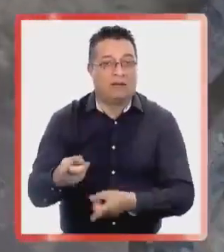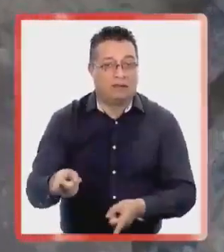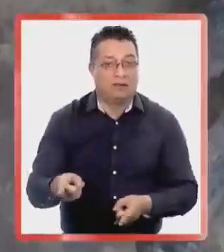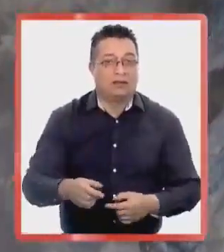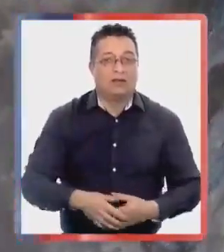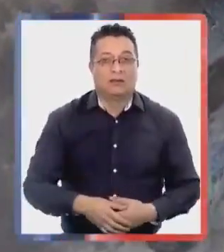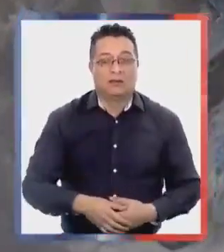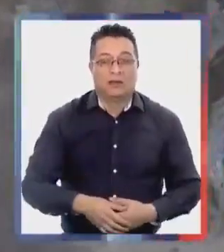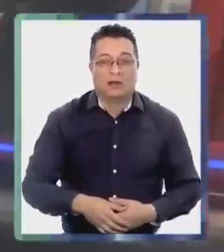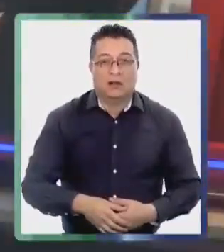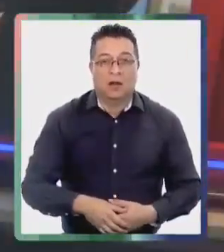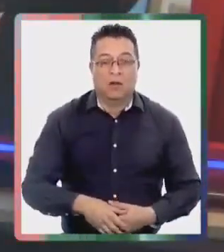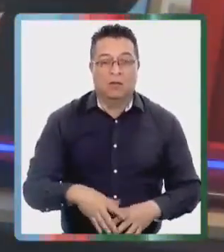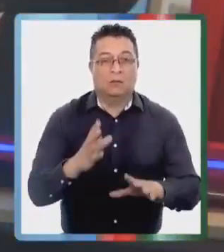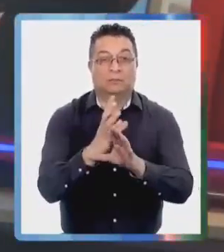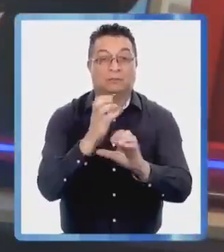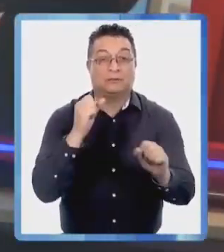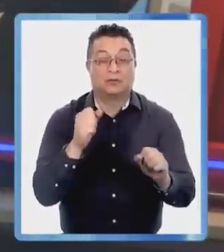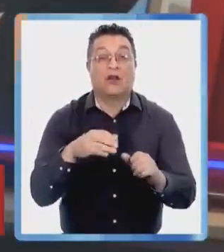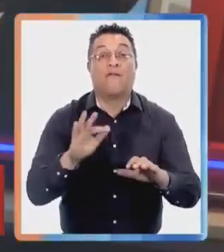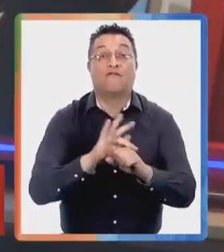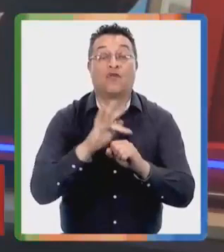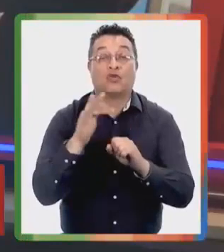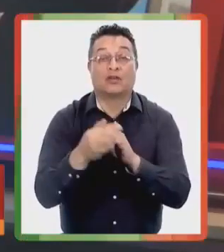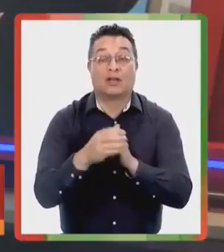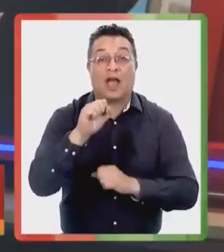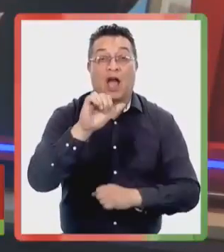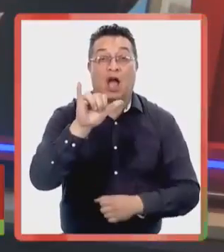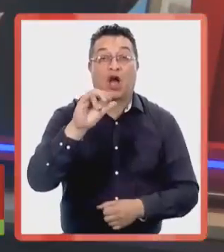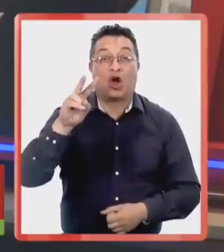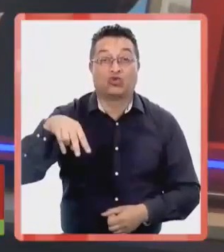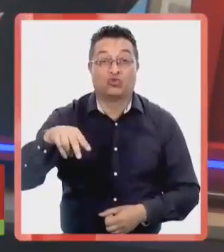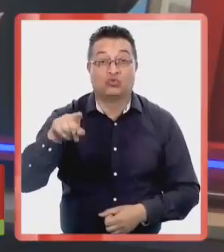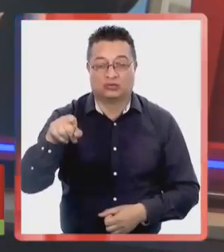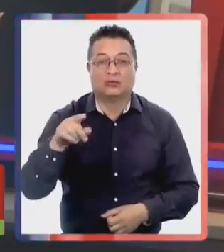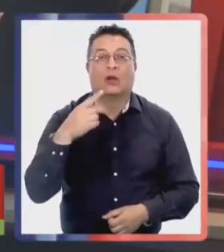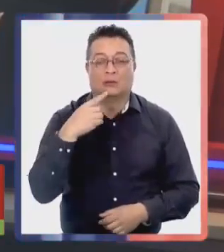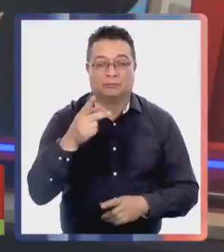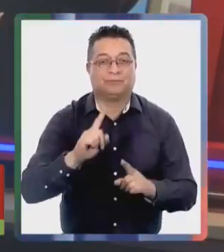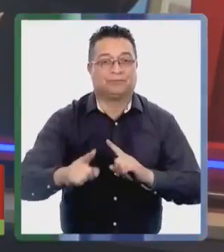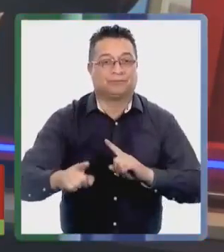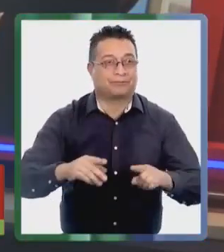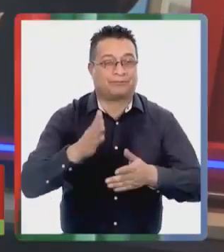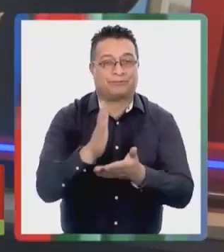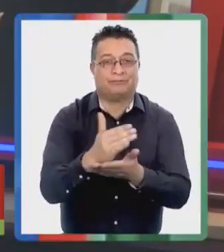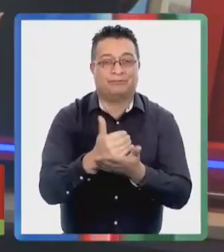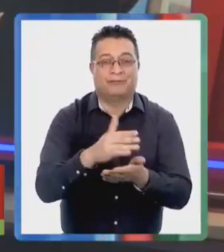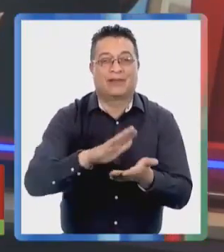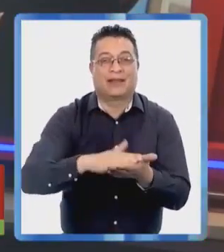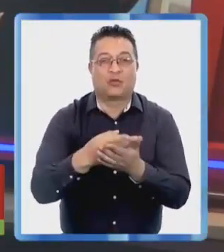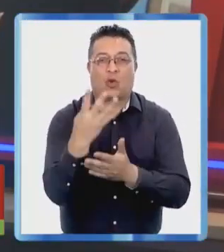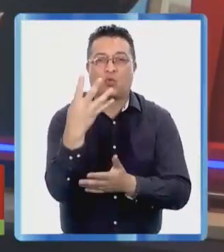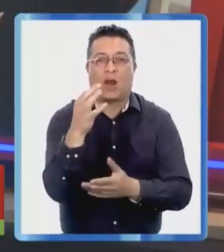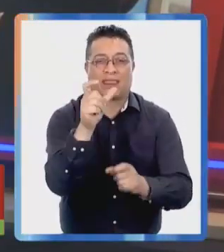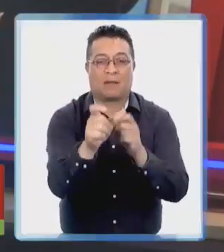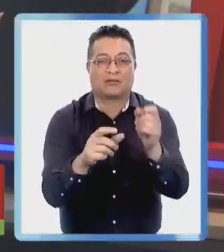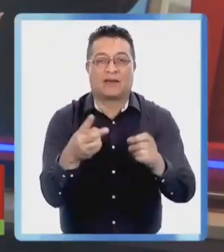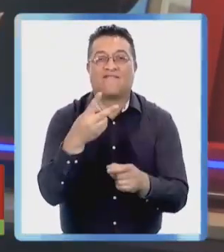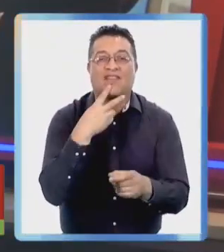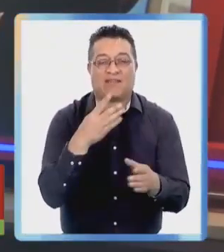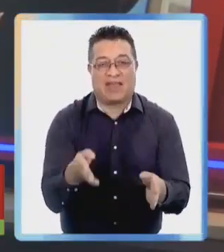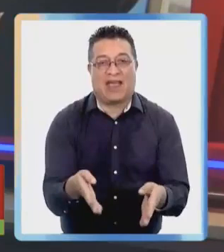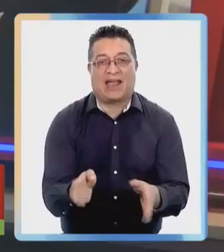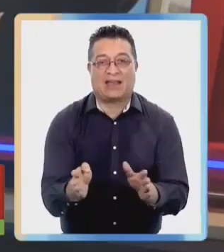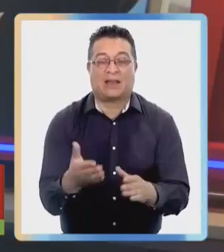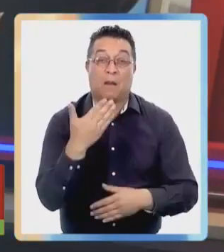día. En los Andes, la Fundación Ayun Icumenche desarrolló un operativo de salud para casi 40 personas que viven